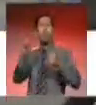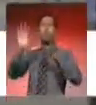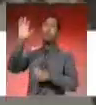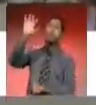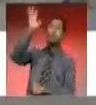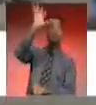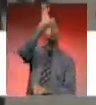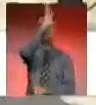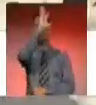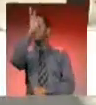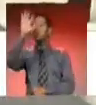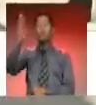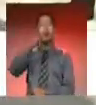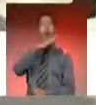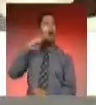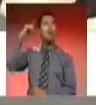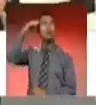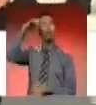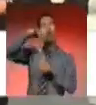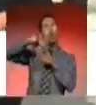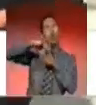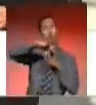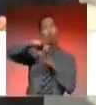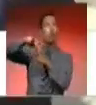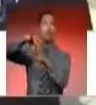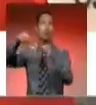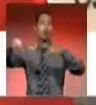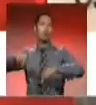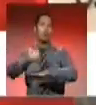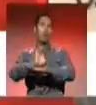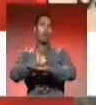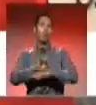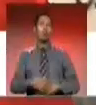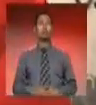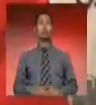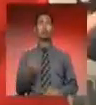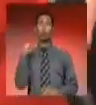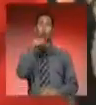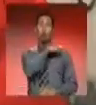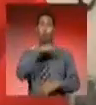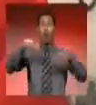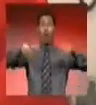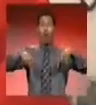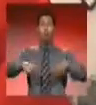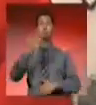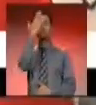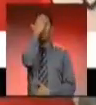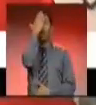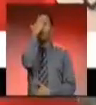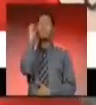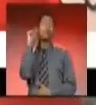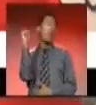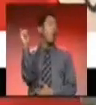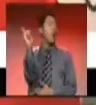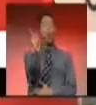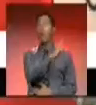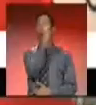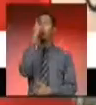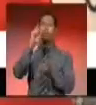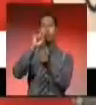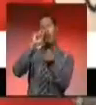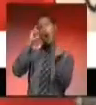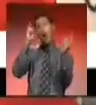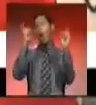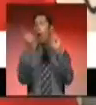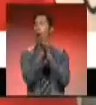guió los destinos del país en los últimos años. Estamos acá muy conscientes todos los ecuatorianos, los cambios